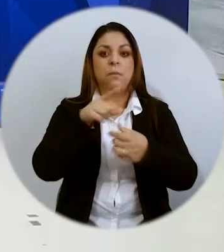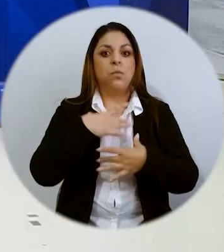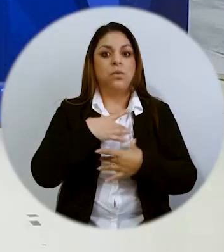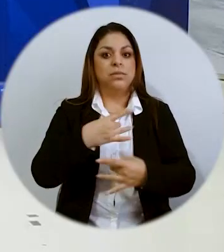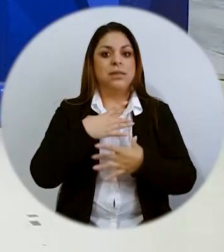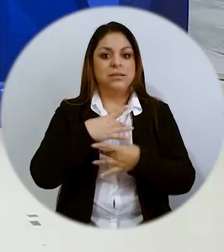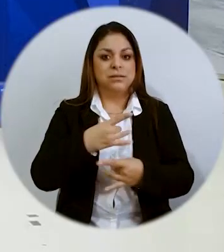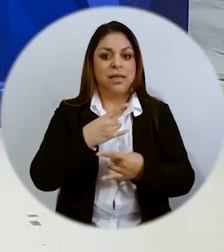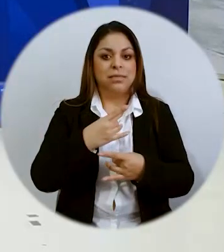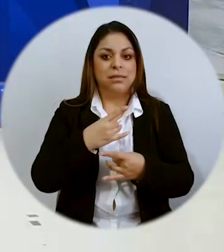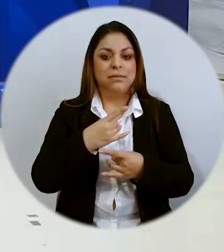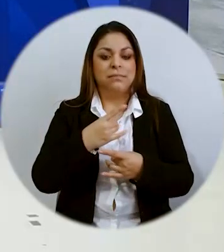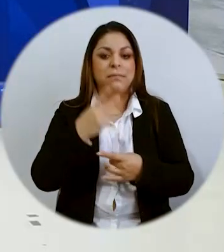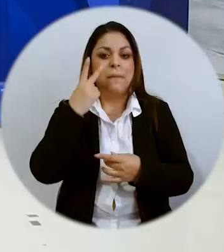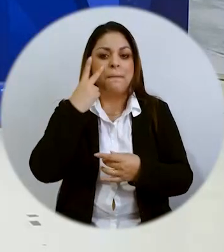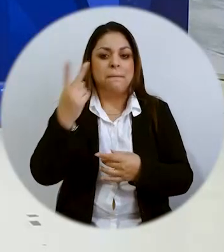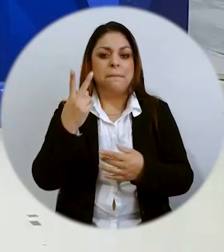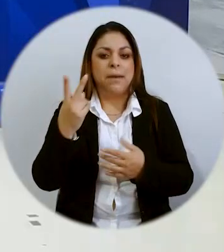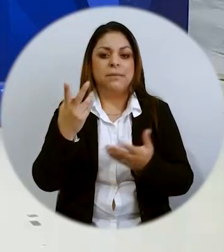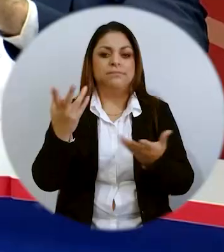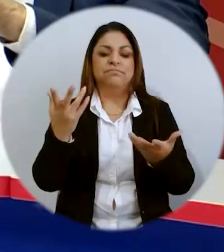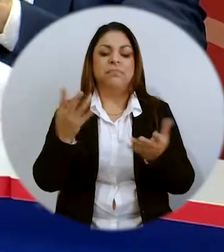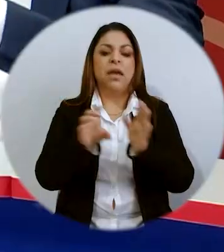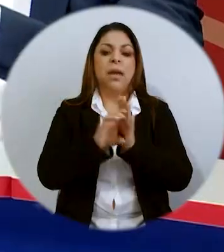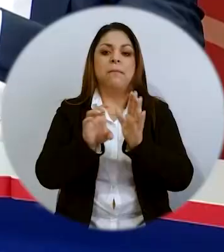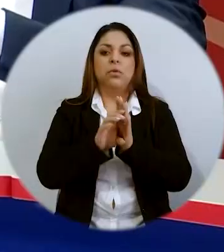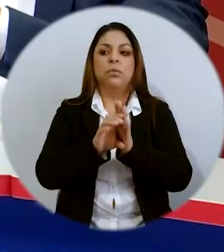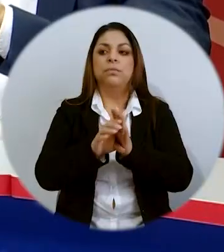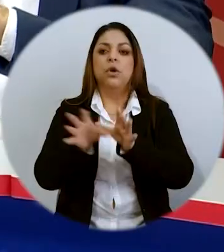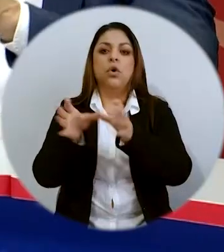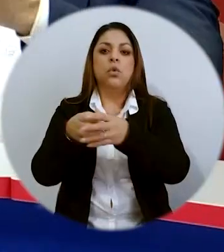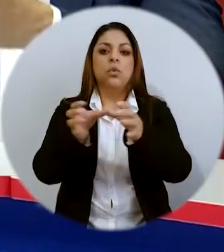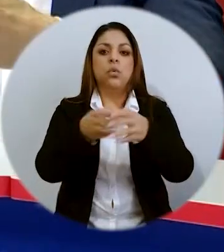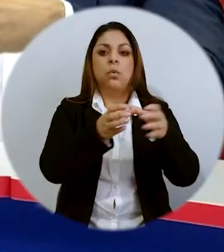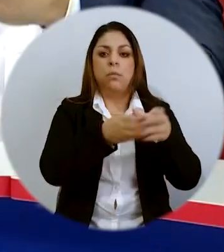ver en términos de grupos de edad.